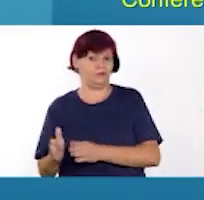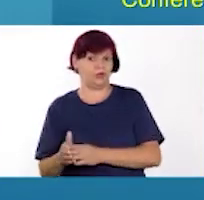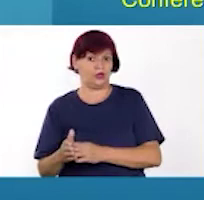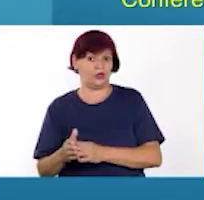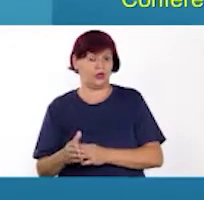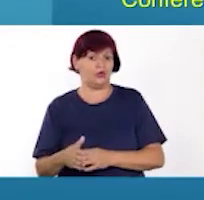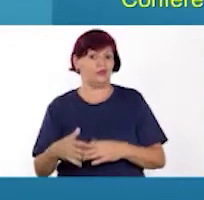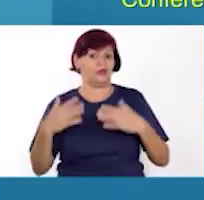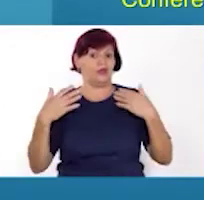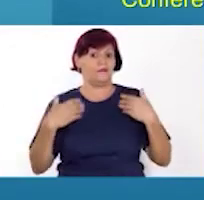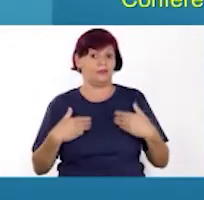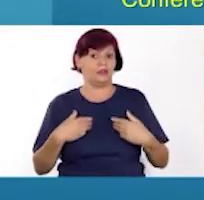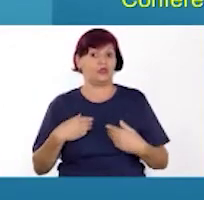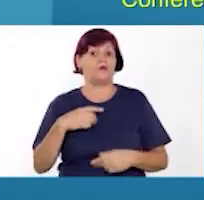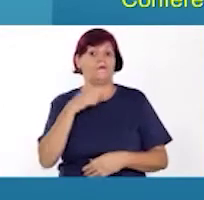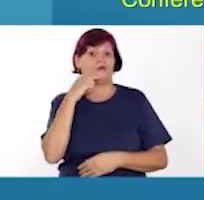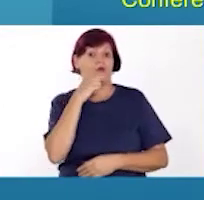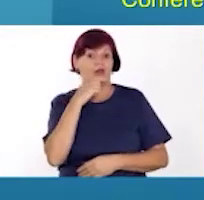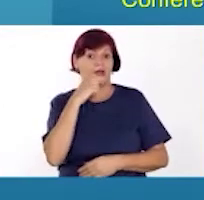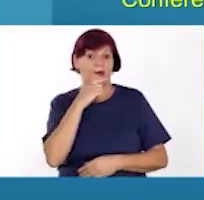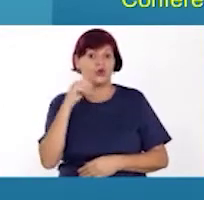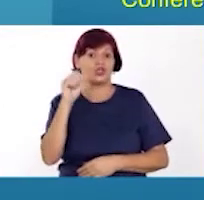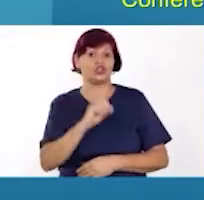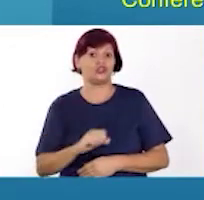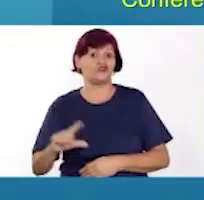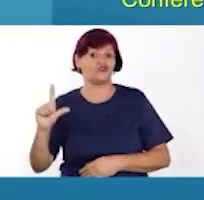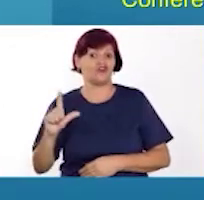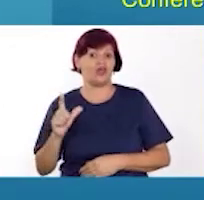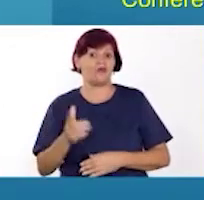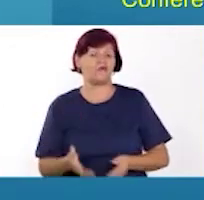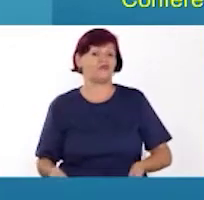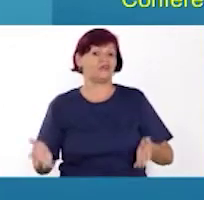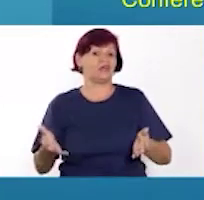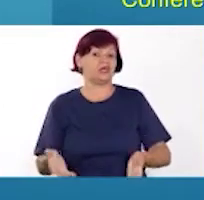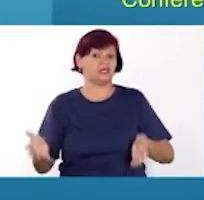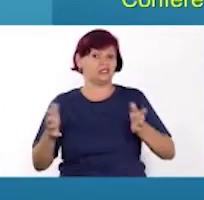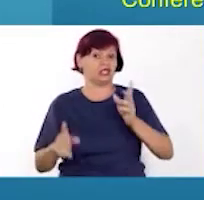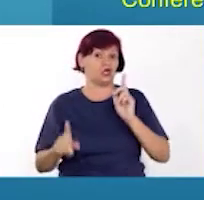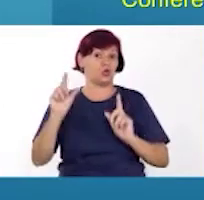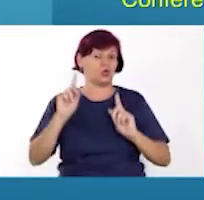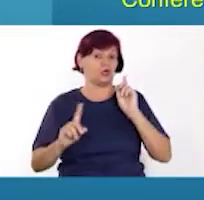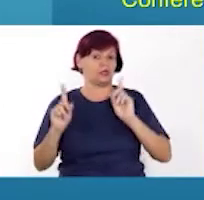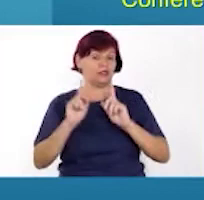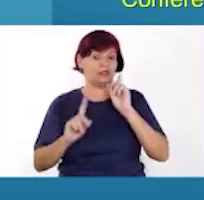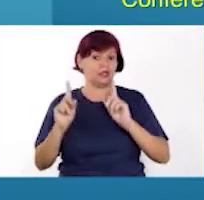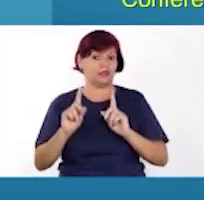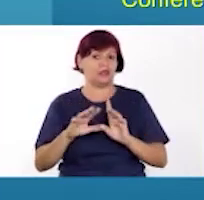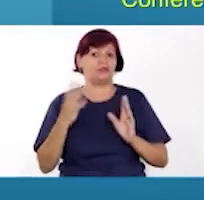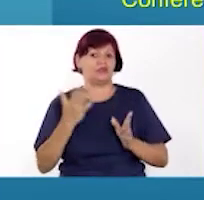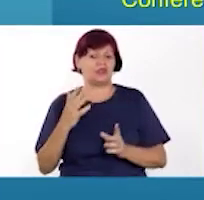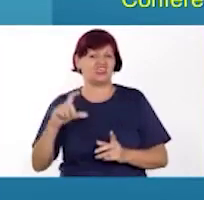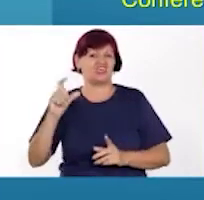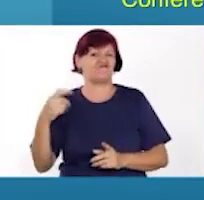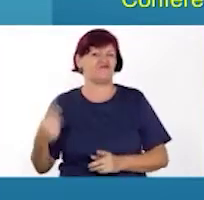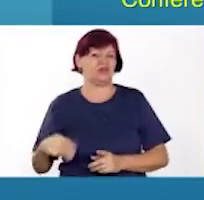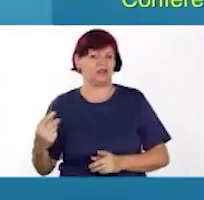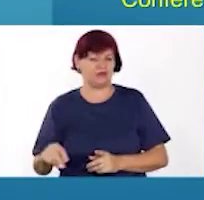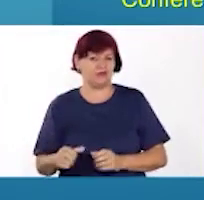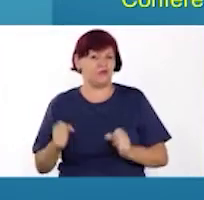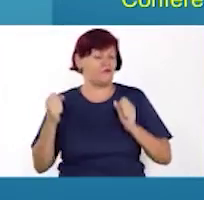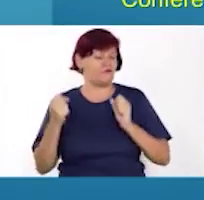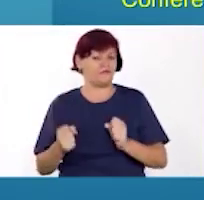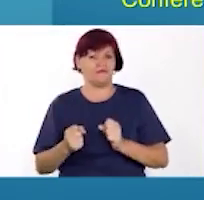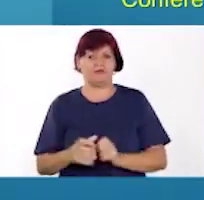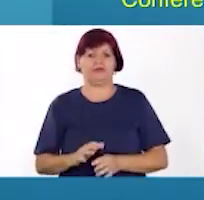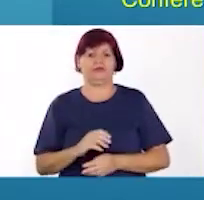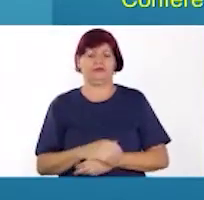otro lado, el prestigio alcanzado por la URSS y el socialismo como vía de desarrollo alternativo al capitalismo también va a tener una